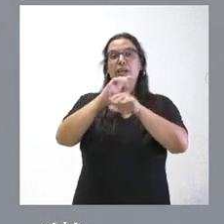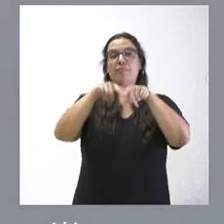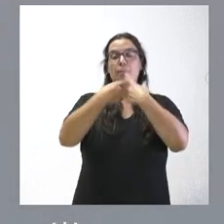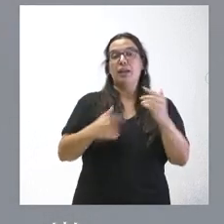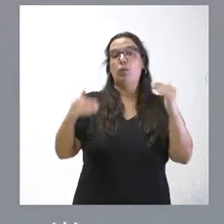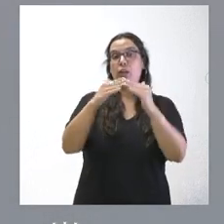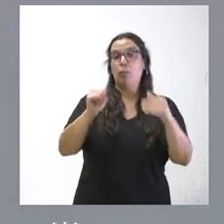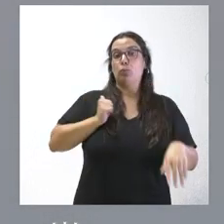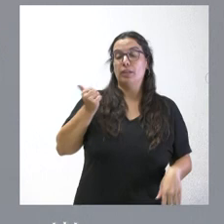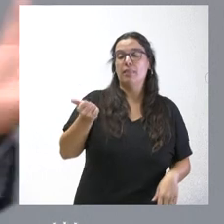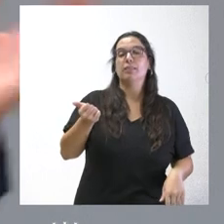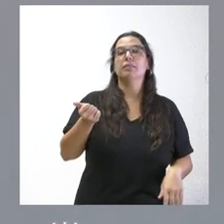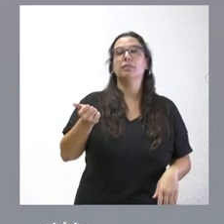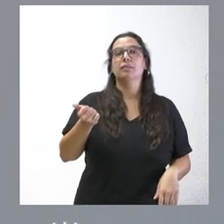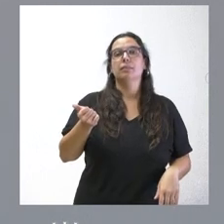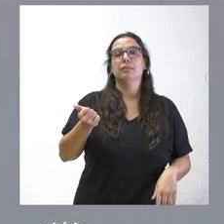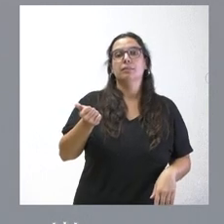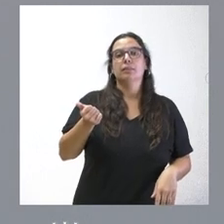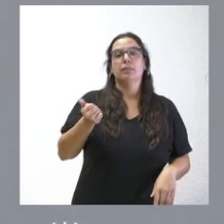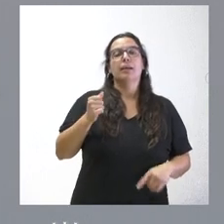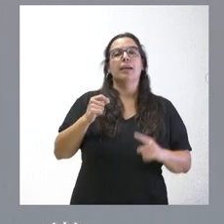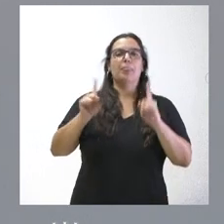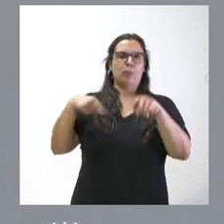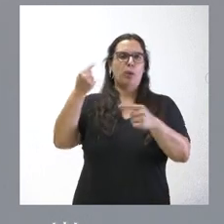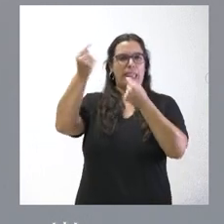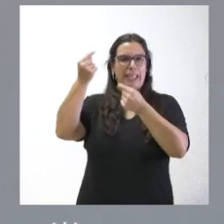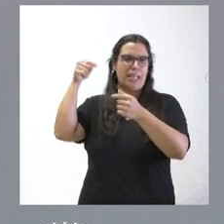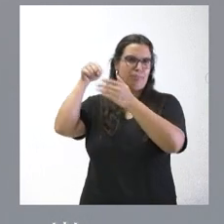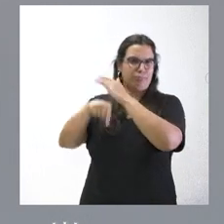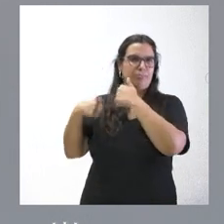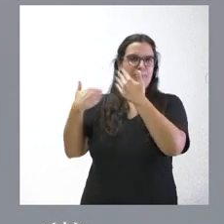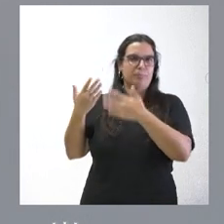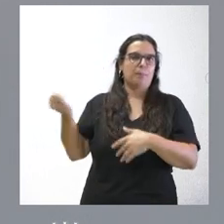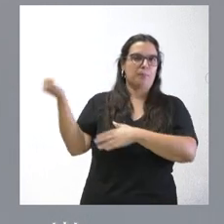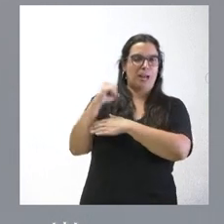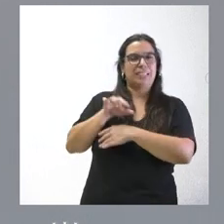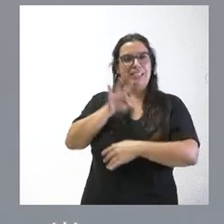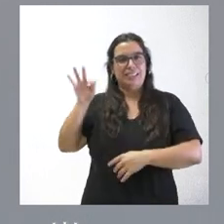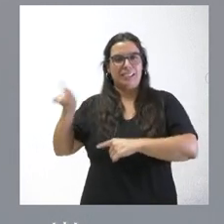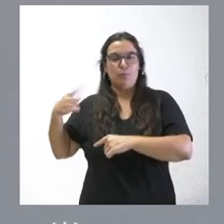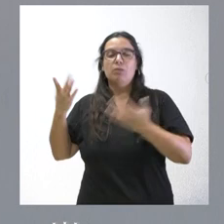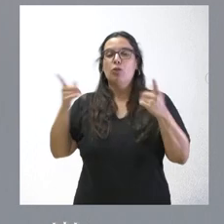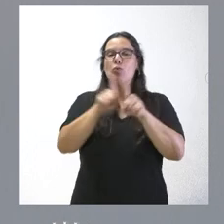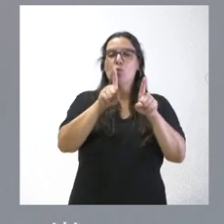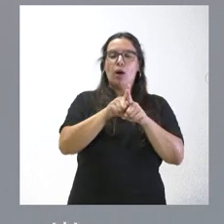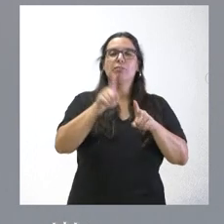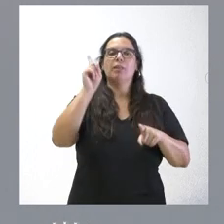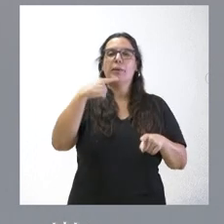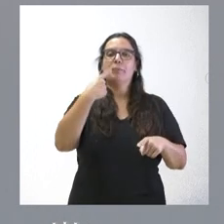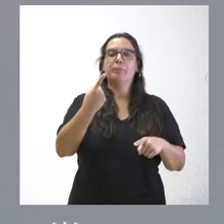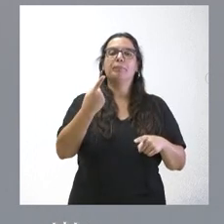igualdad de oportunidades sin perjuicio de que ya con más detalle el proyecto velero explicará Posteriormente la consejera se ha